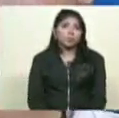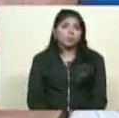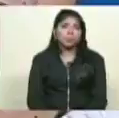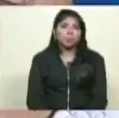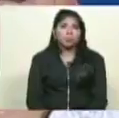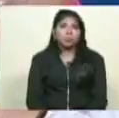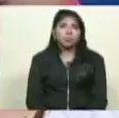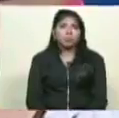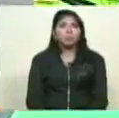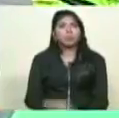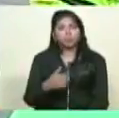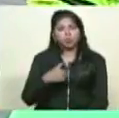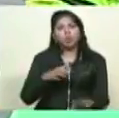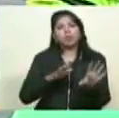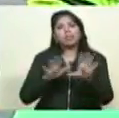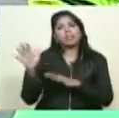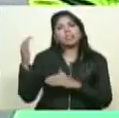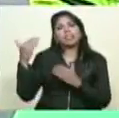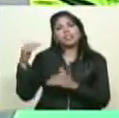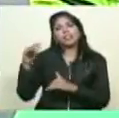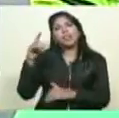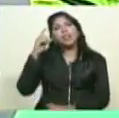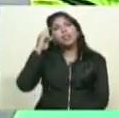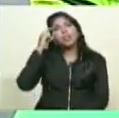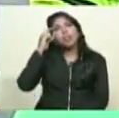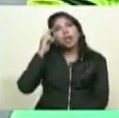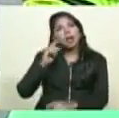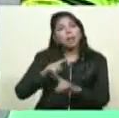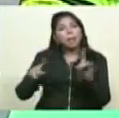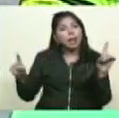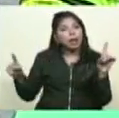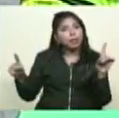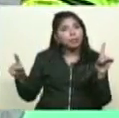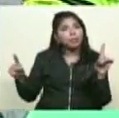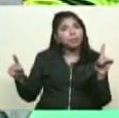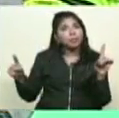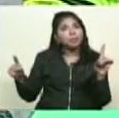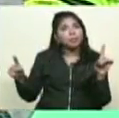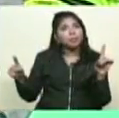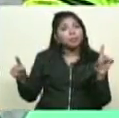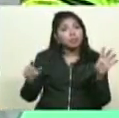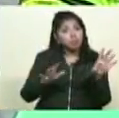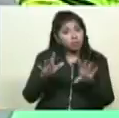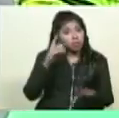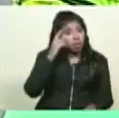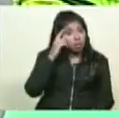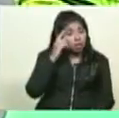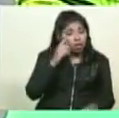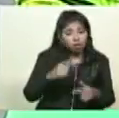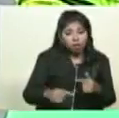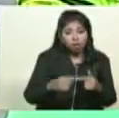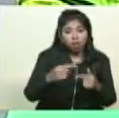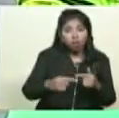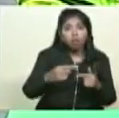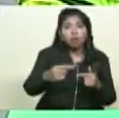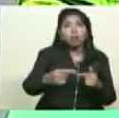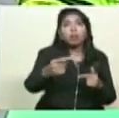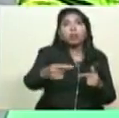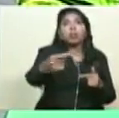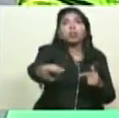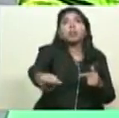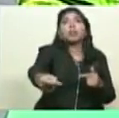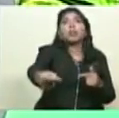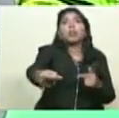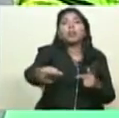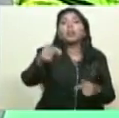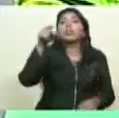Yo les doy un plazo de 15 días, pero en 15 días usted se encarga, compañero Néstor Ovalle, ponga